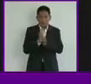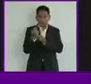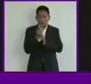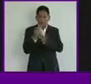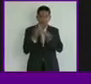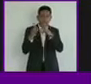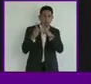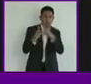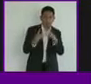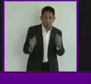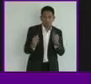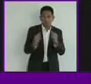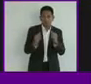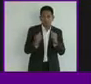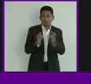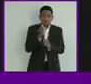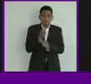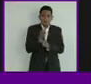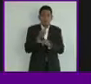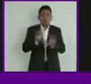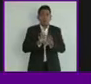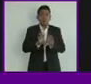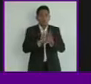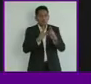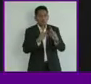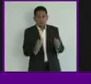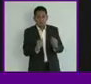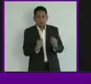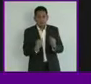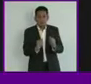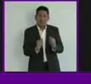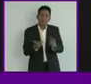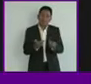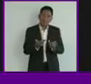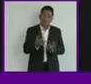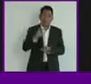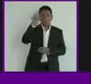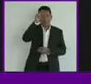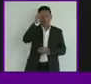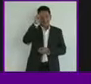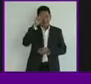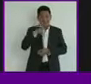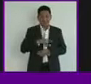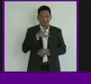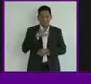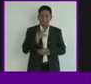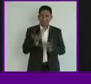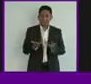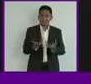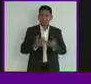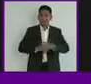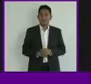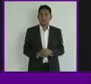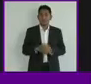e inteligencia emocional, y ciudadanos competentes emocionalmente. Yo les preguntaría,